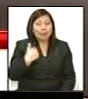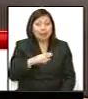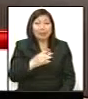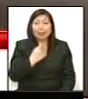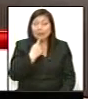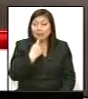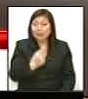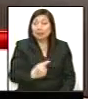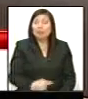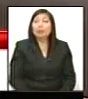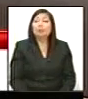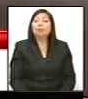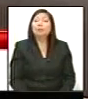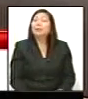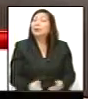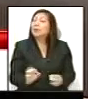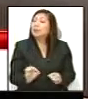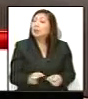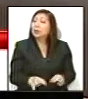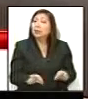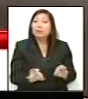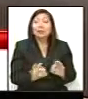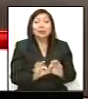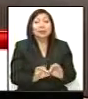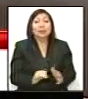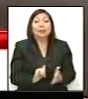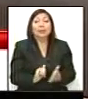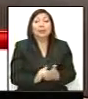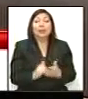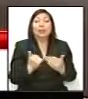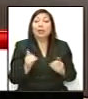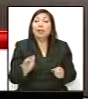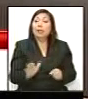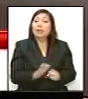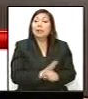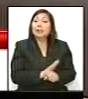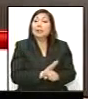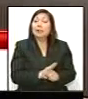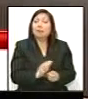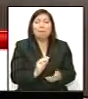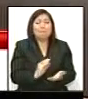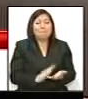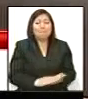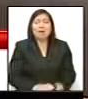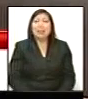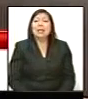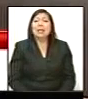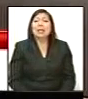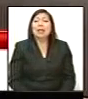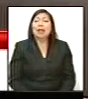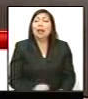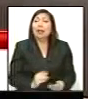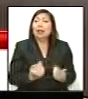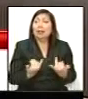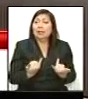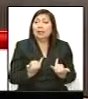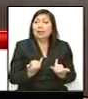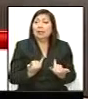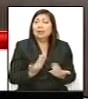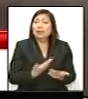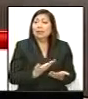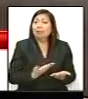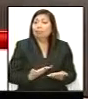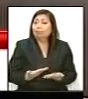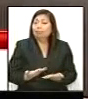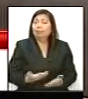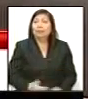comentado a usted, es imperante señalar que es absolutamente injusto, presidente. A través de este ejecutivo, a través